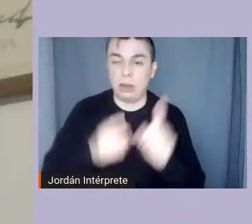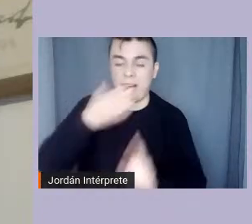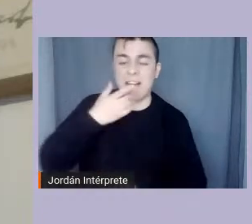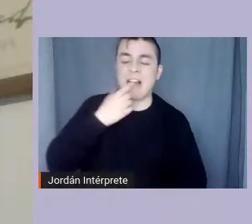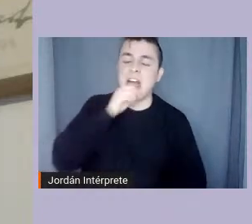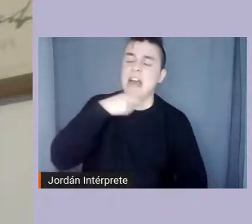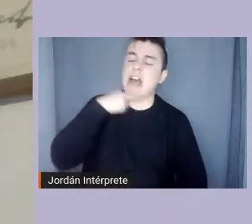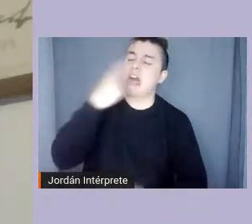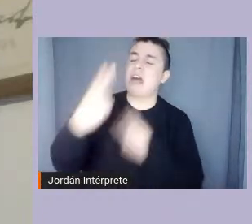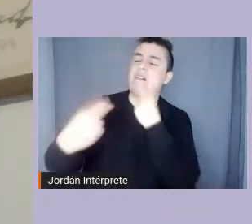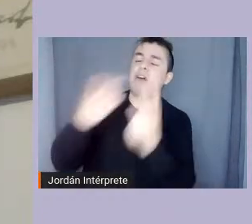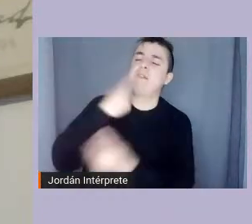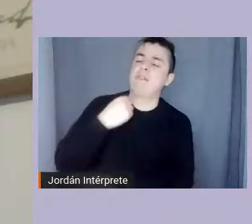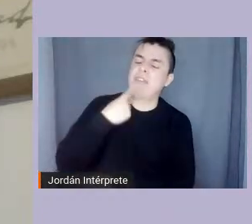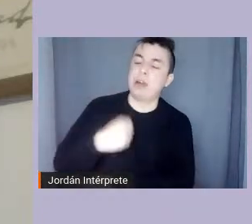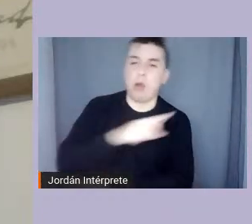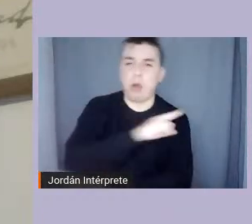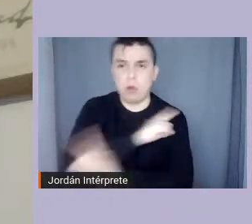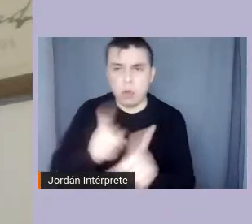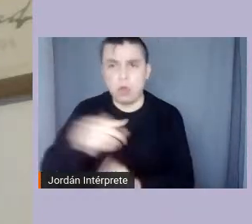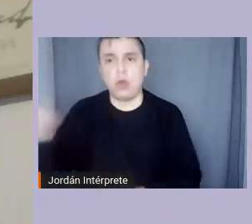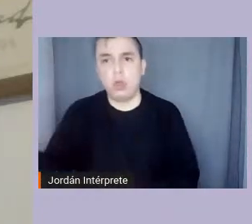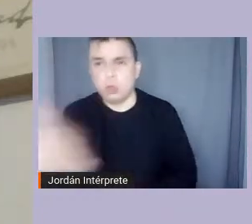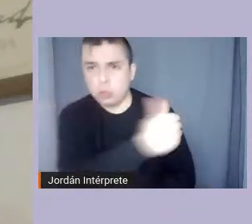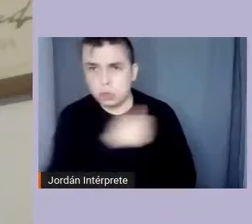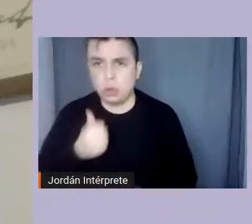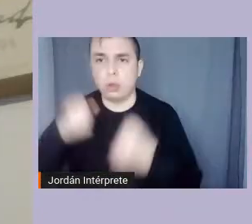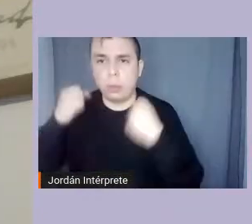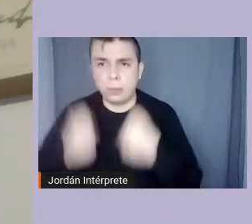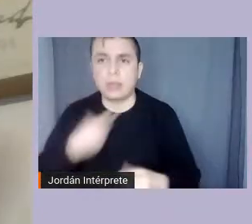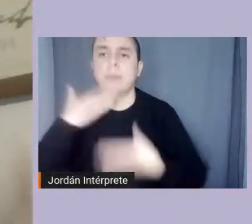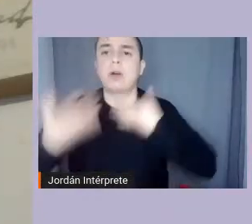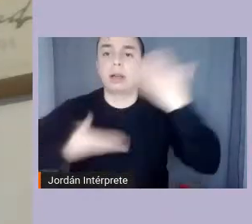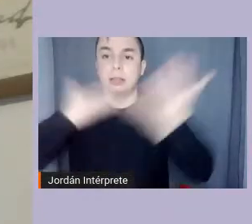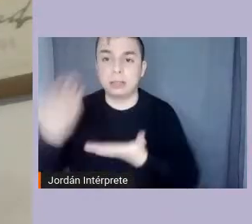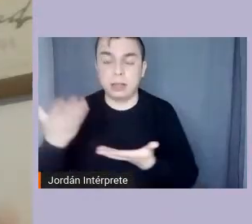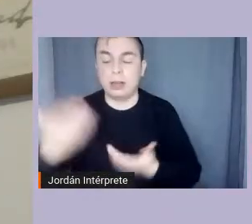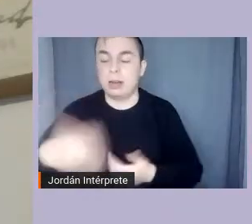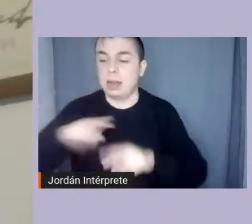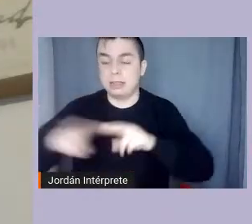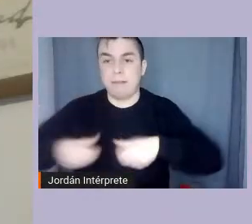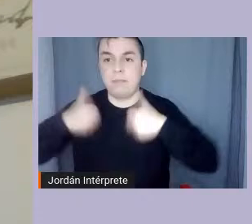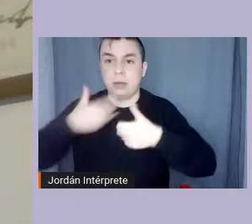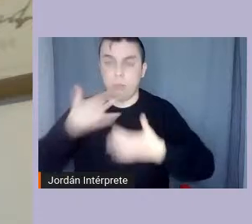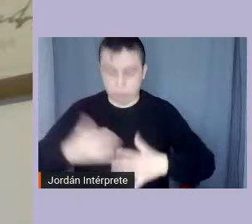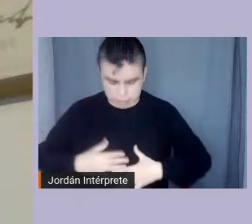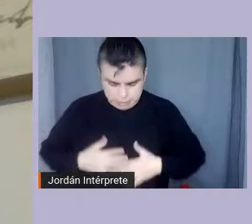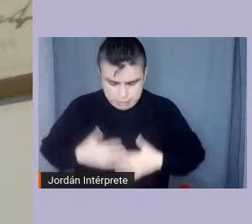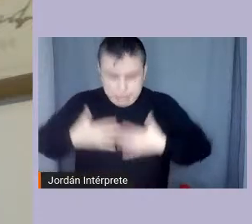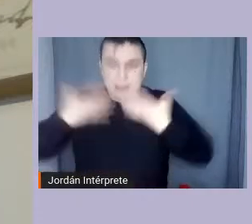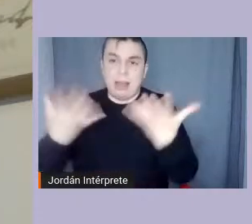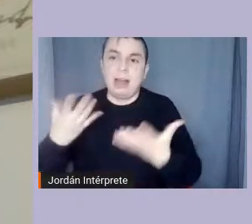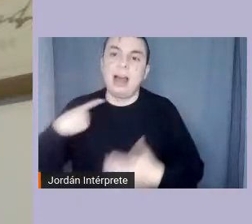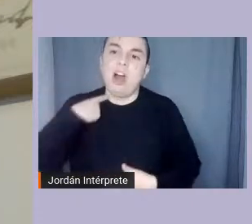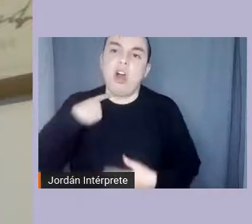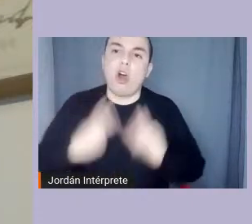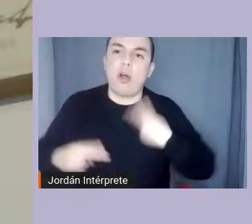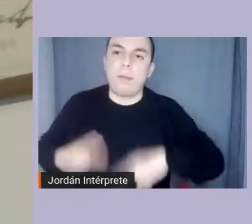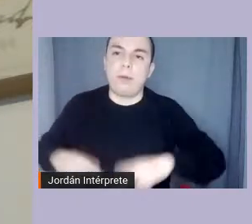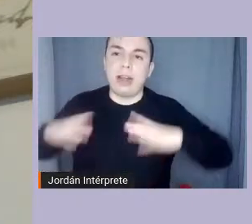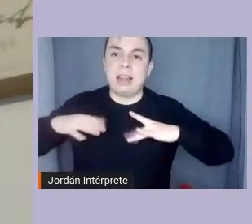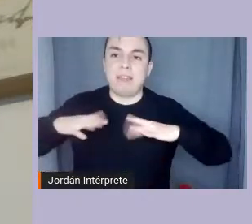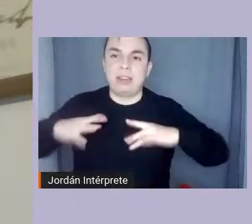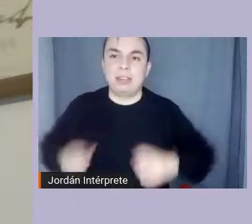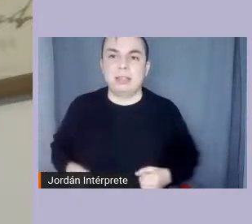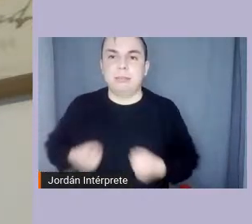cantar hace bien para todo. Libera las endorfinas, que son las hormonas de la felicidad. No trabaja